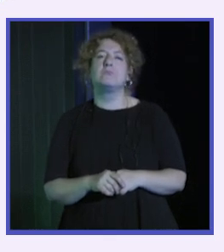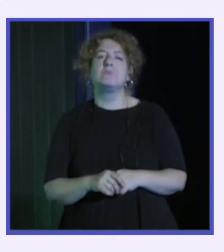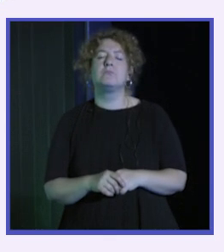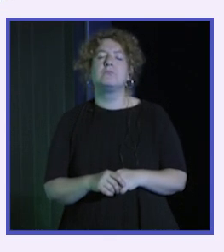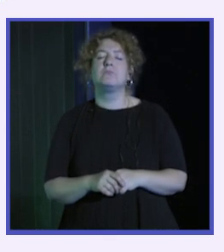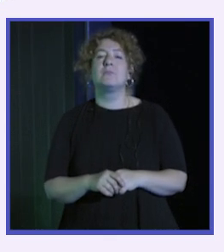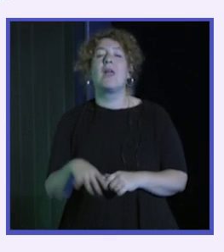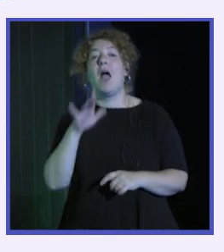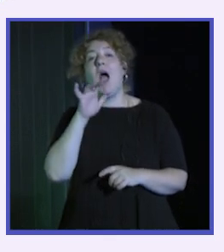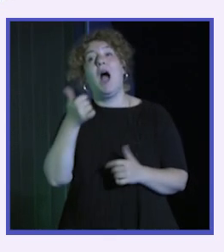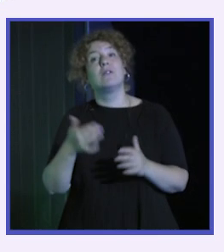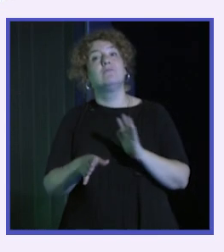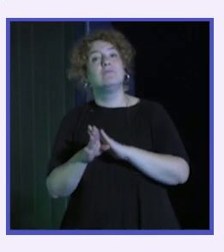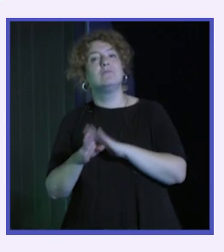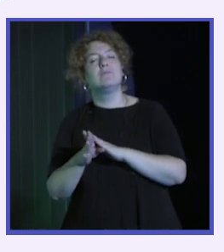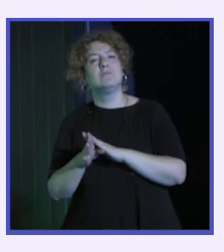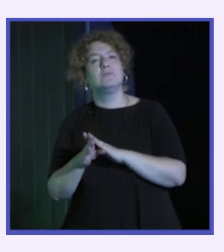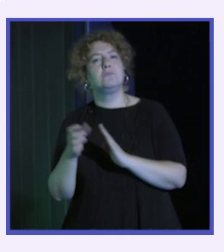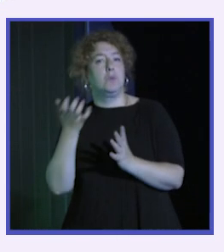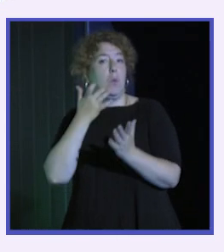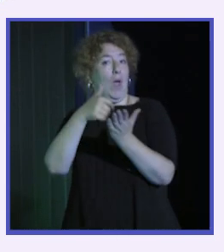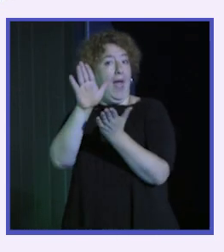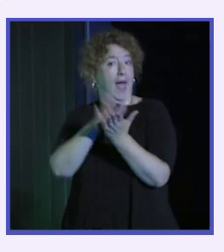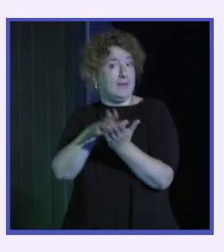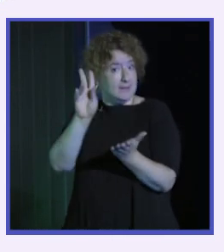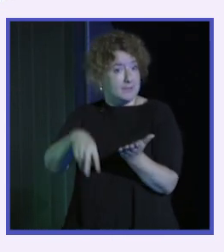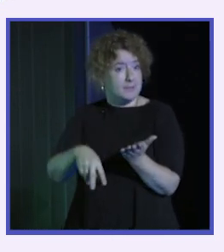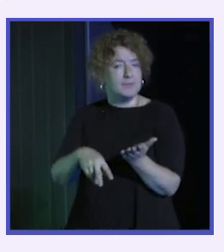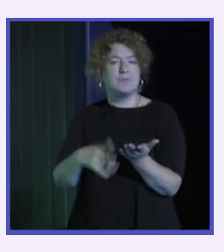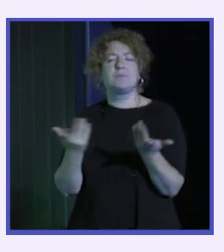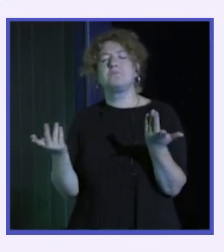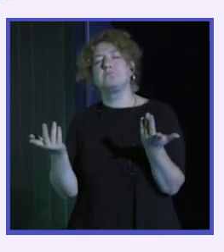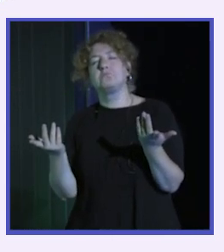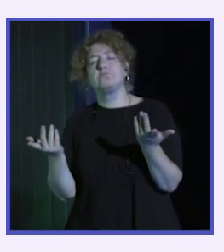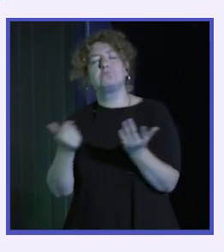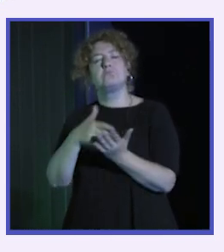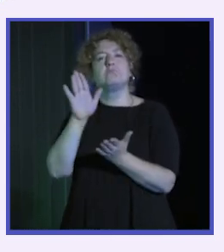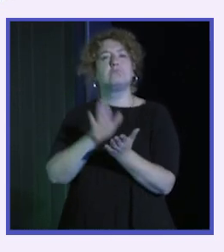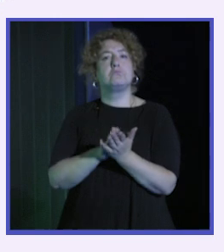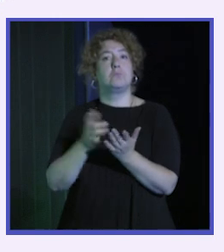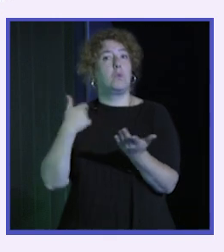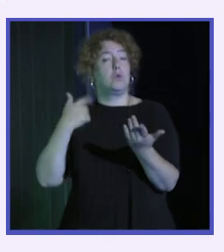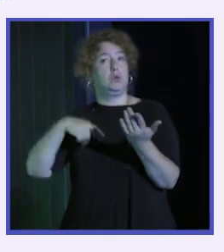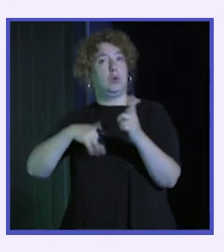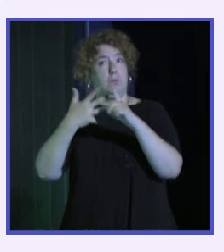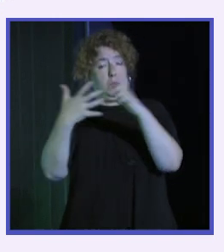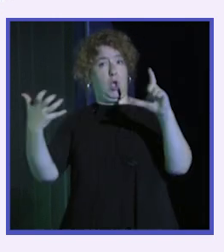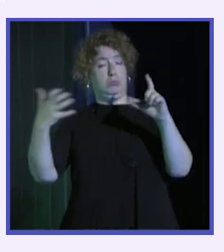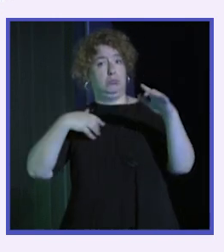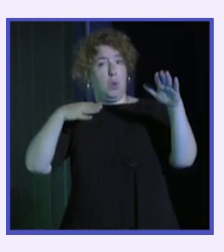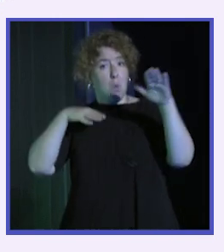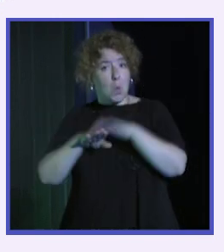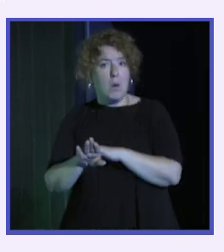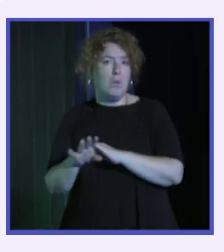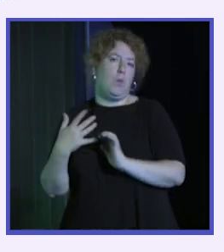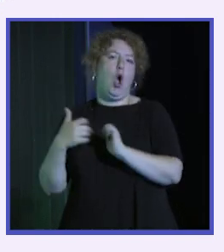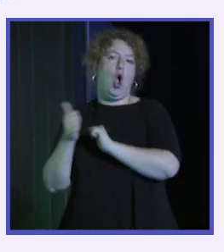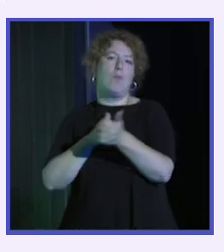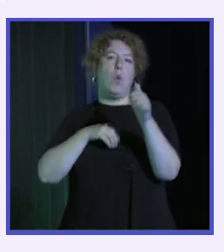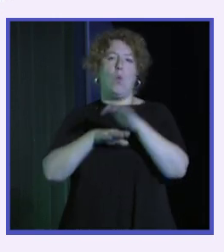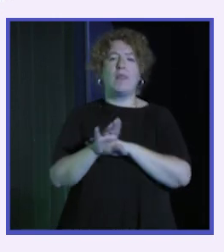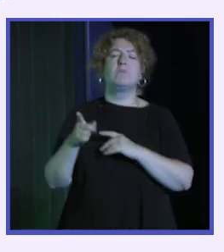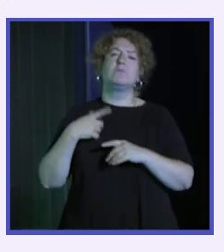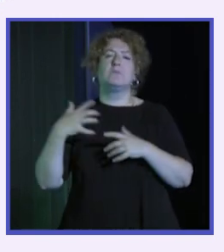ahora? Hablábamos de que esto podía ser un acta, ¿no? Entonces, nos guardamos este prompt, ¿vale? Que siempre tenemos la opción de copiar, y